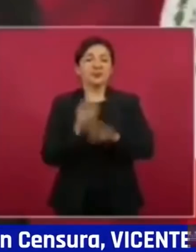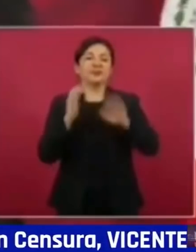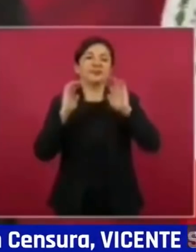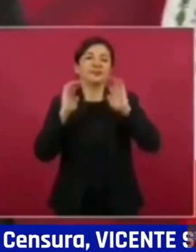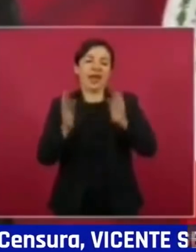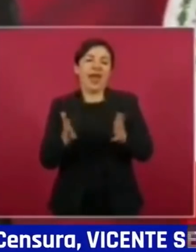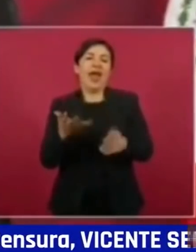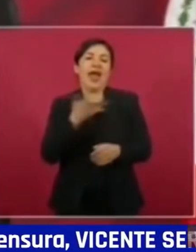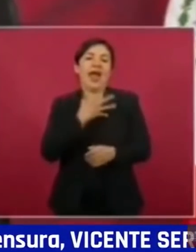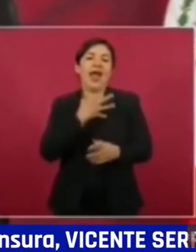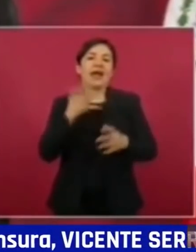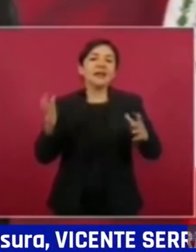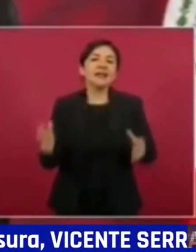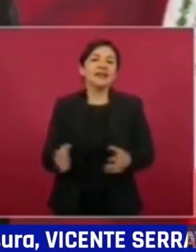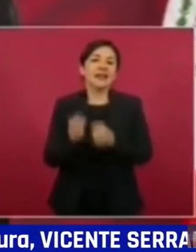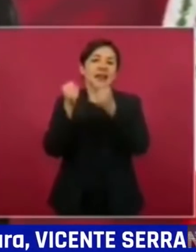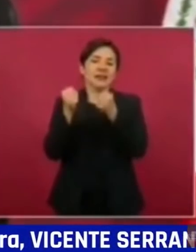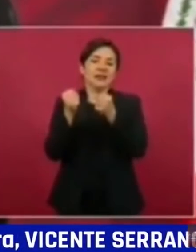salvamos